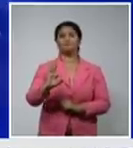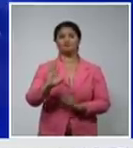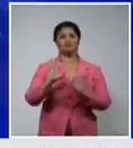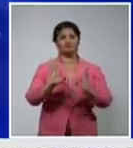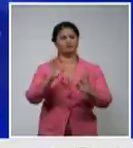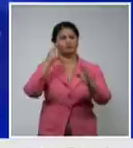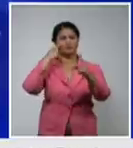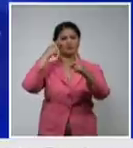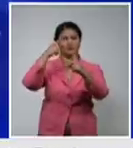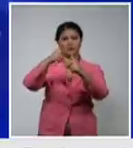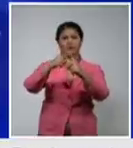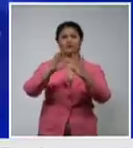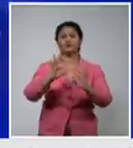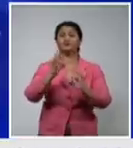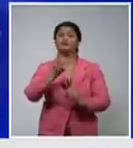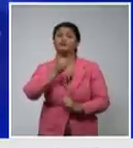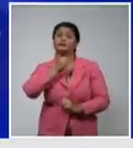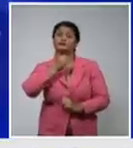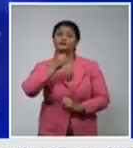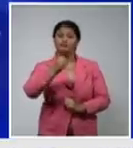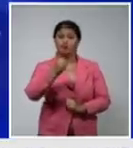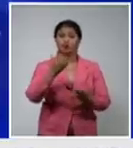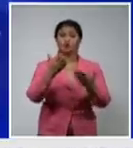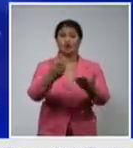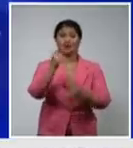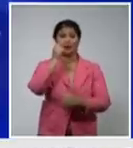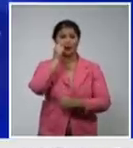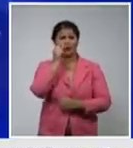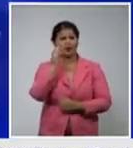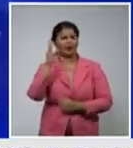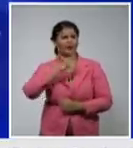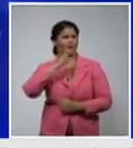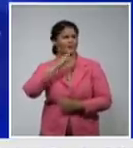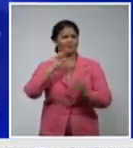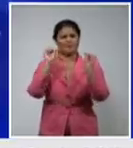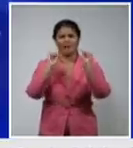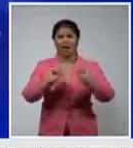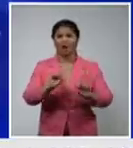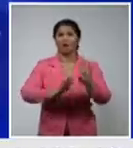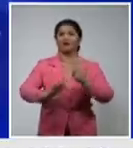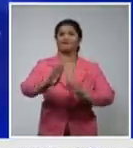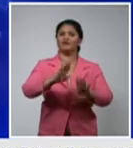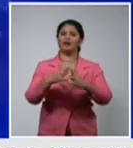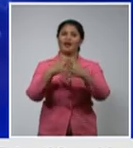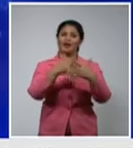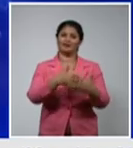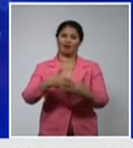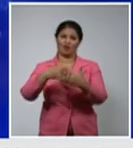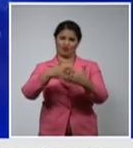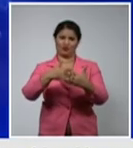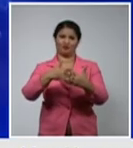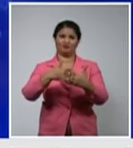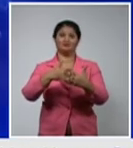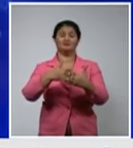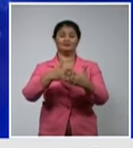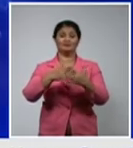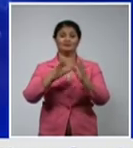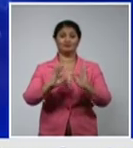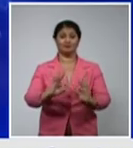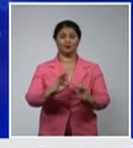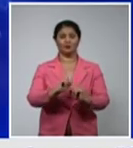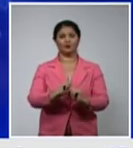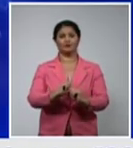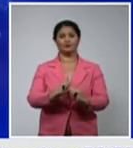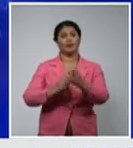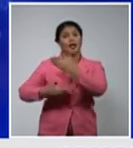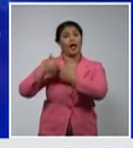bien dijiste, en el año 52 había dado un golpe de Estado a nuestro país y tenía ensangrentado